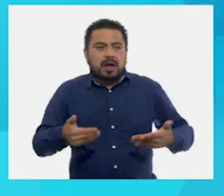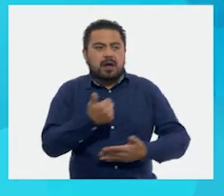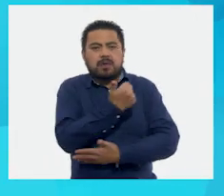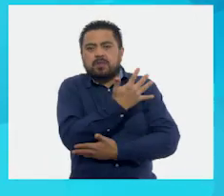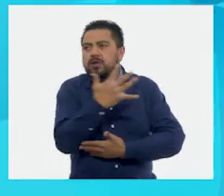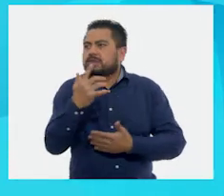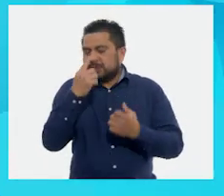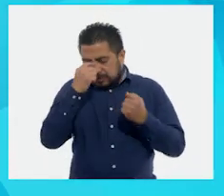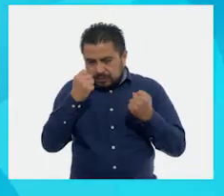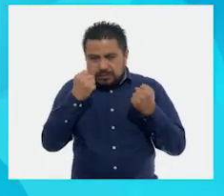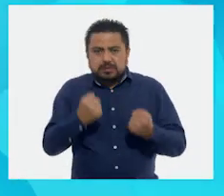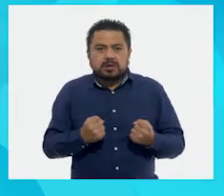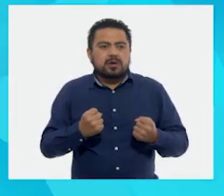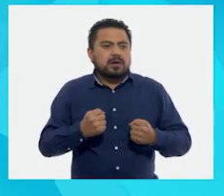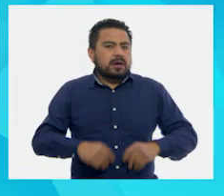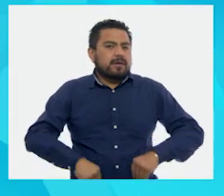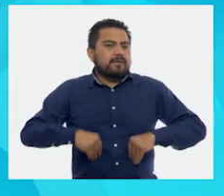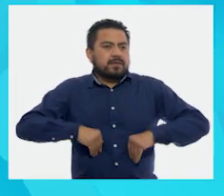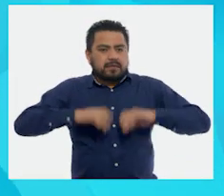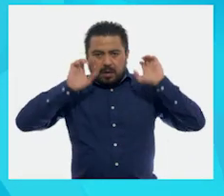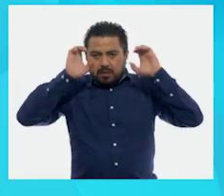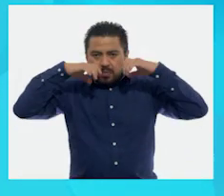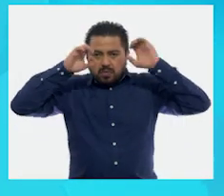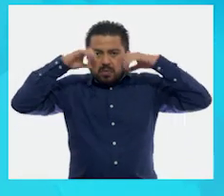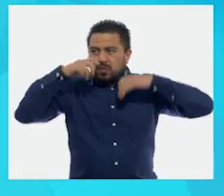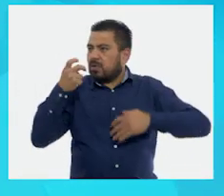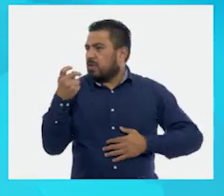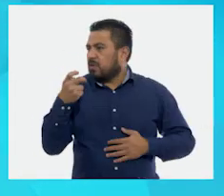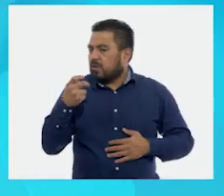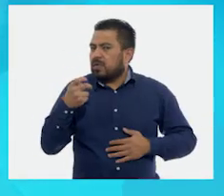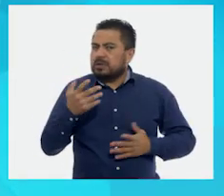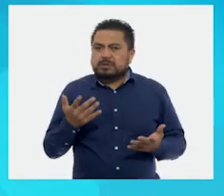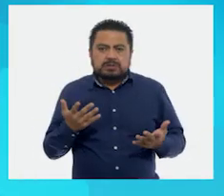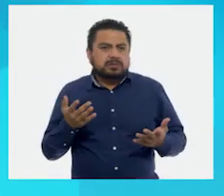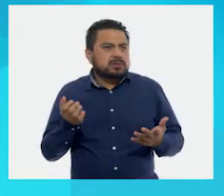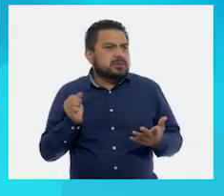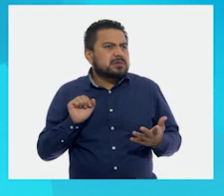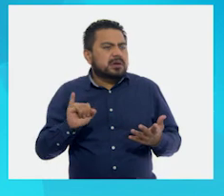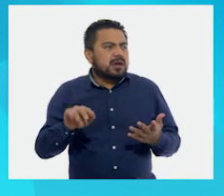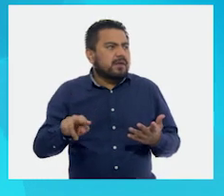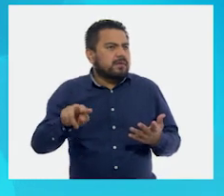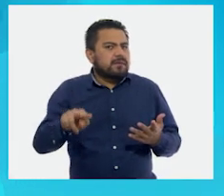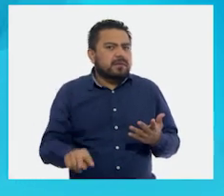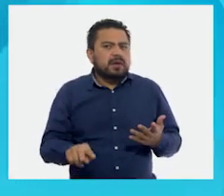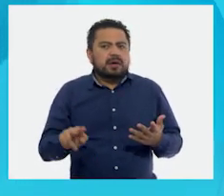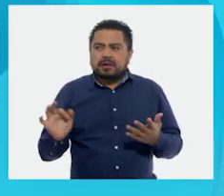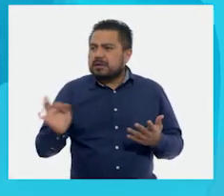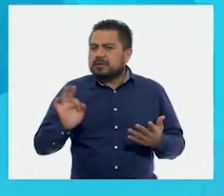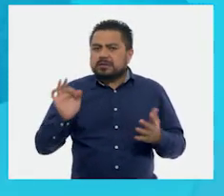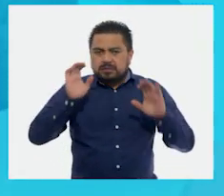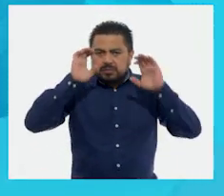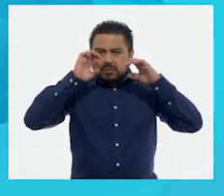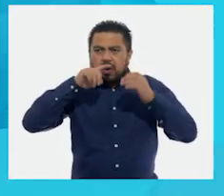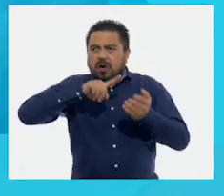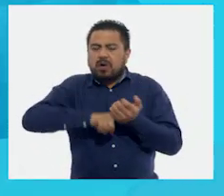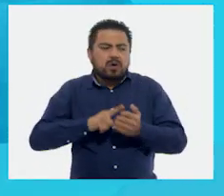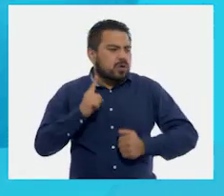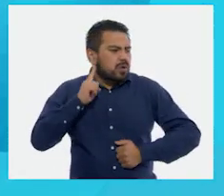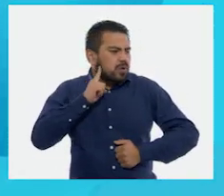bosque. Seguramente viven los búhos ahí en ese bosque. Sí, es verdad. A lo mejor un búho ahí de...